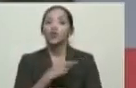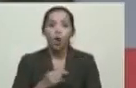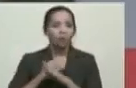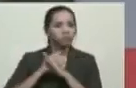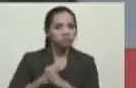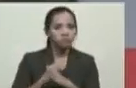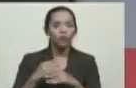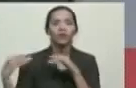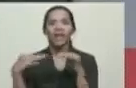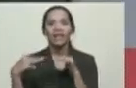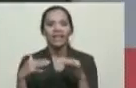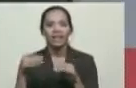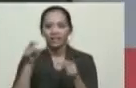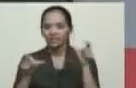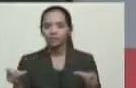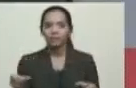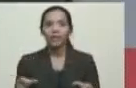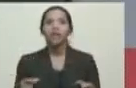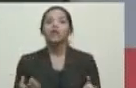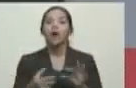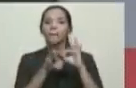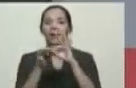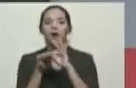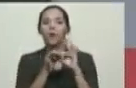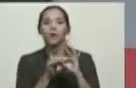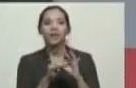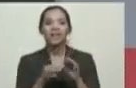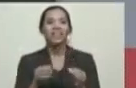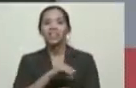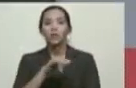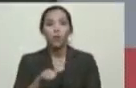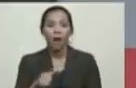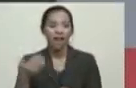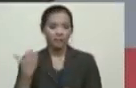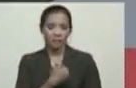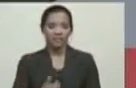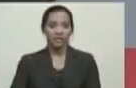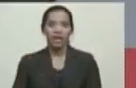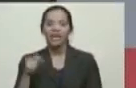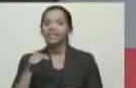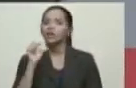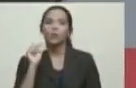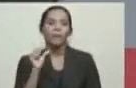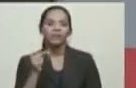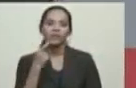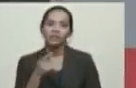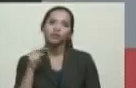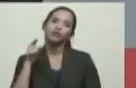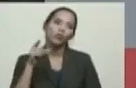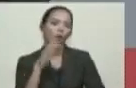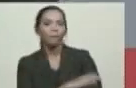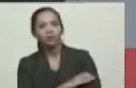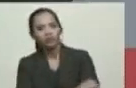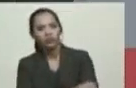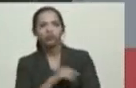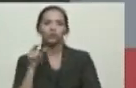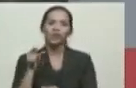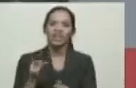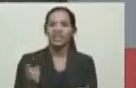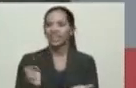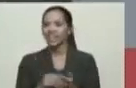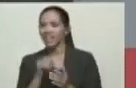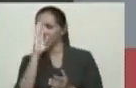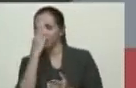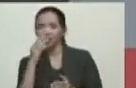a tener una guerra civil, nos vamos a unir como la época de Cipriano Castro. Aquí no es momento de decir tú eres escuálido, tú eres niní y tú eres